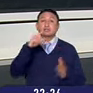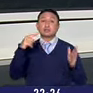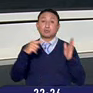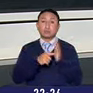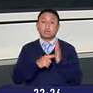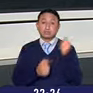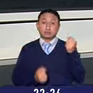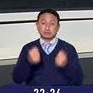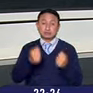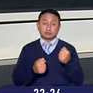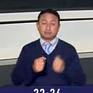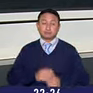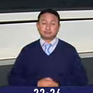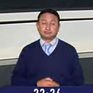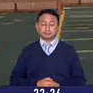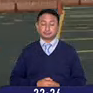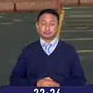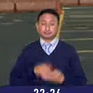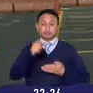mil automotores.